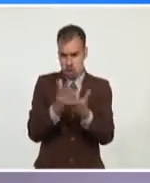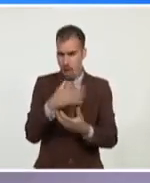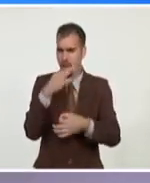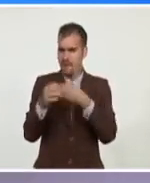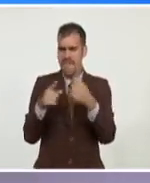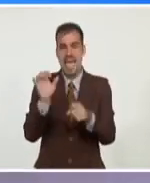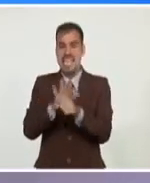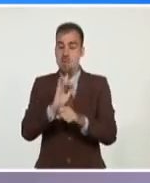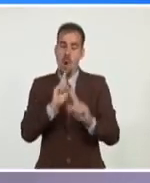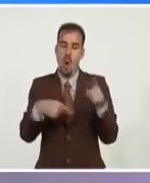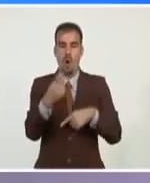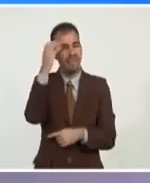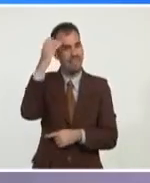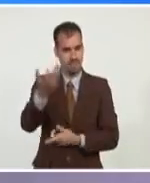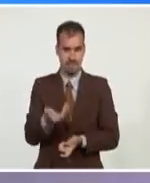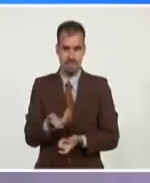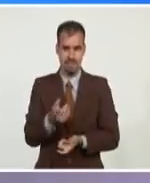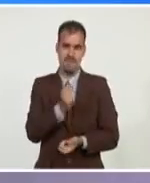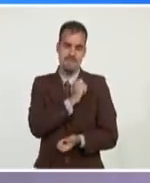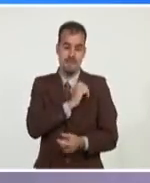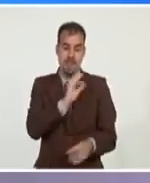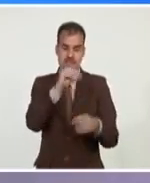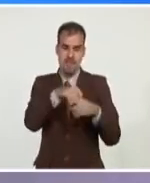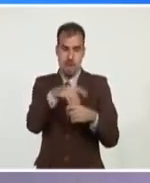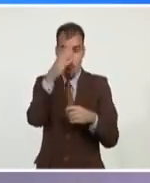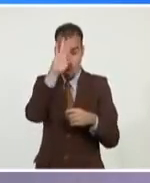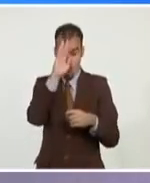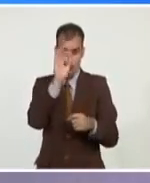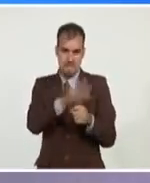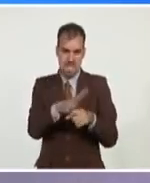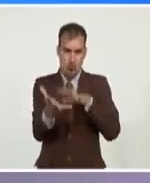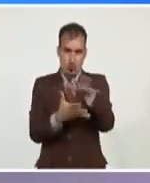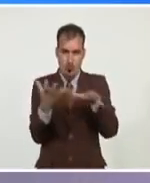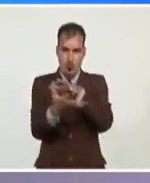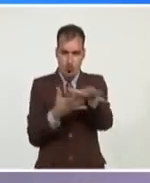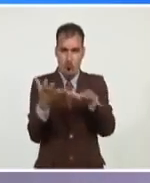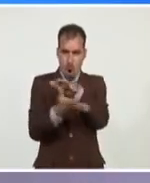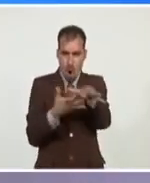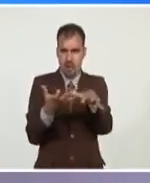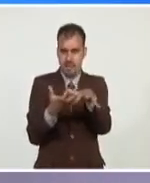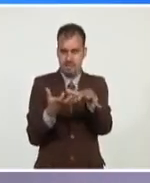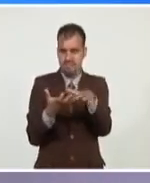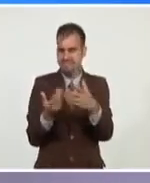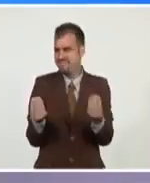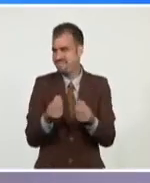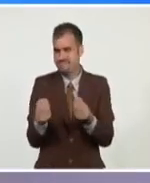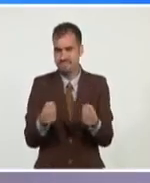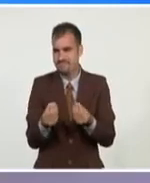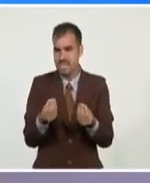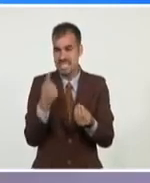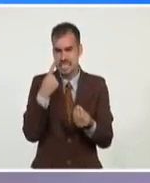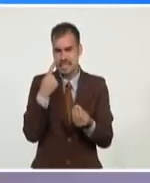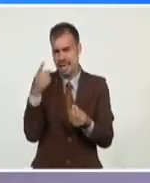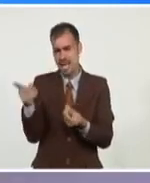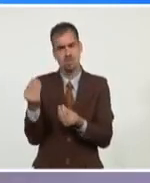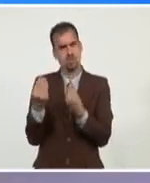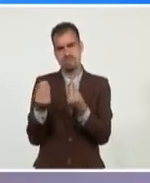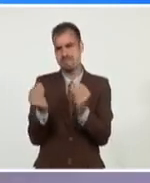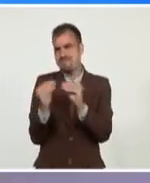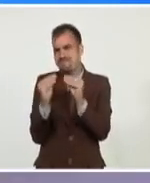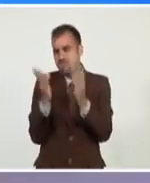Estado, buscar reacciones dentro, fuera de Cuba, que se desate todo un caos que no les acaba de llegar, porque siguen sin tener